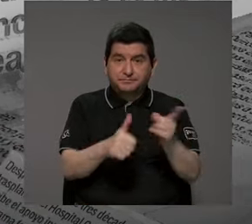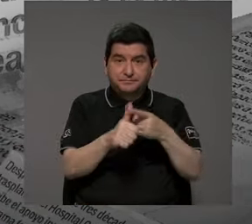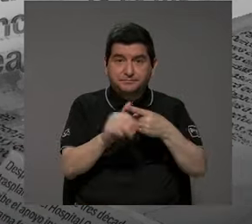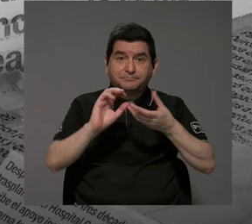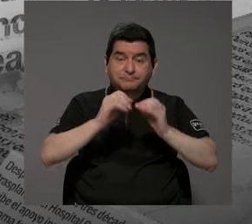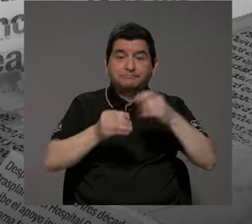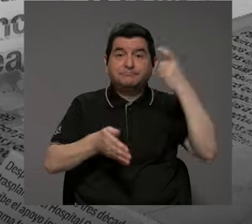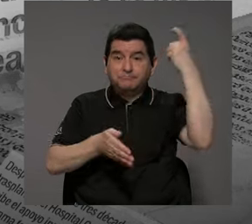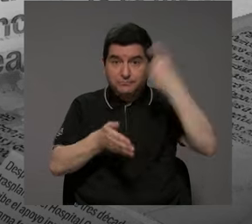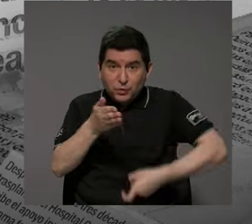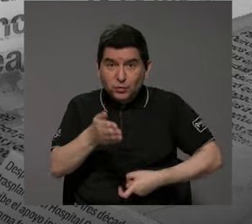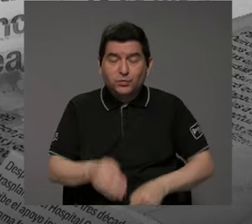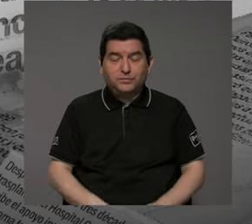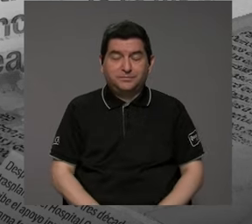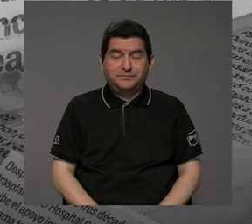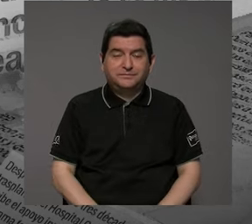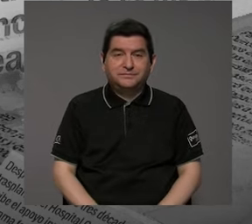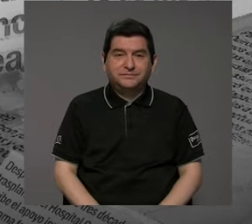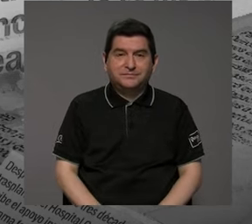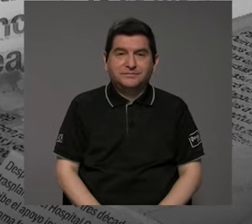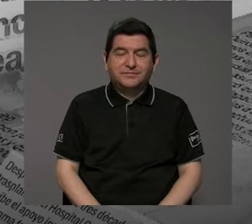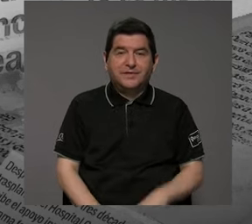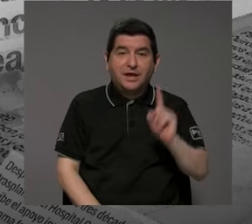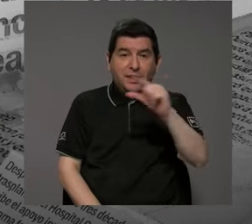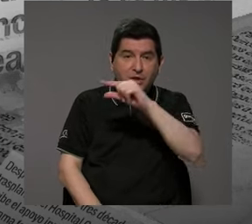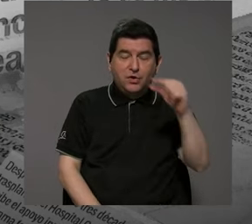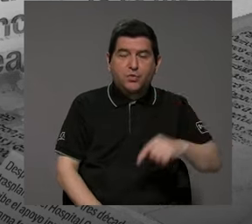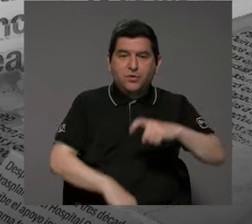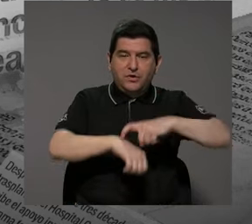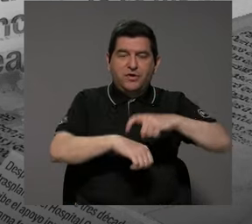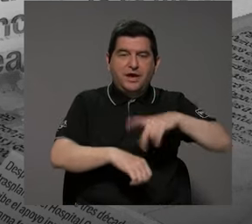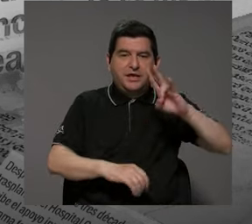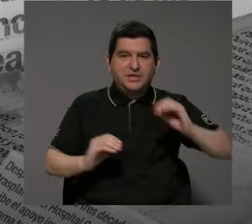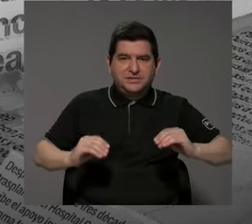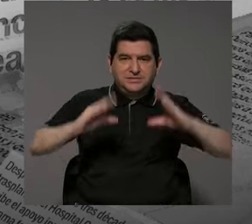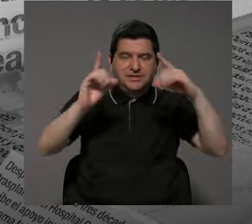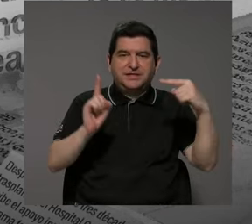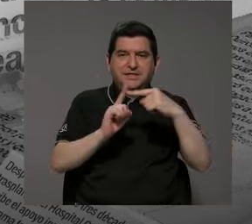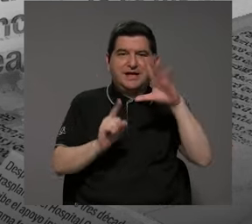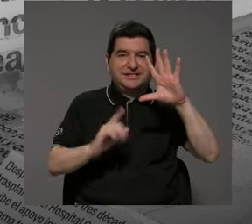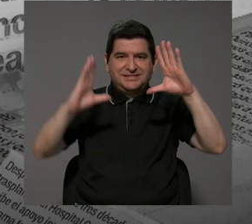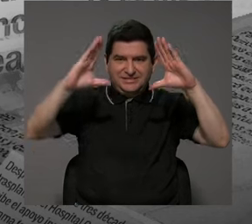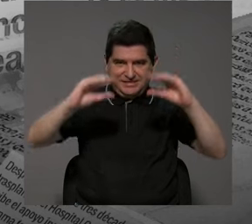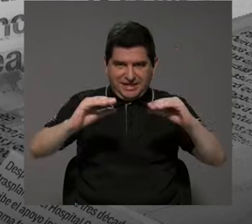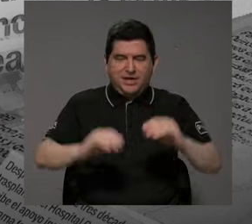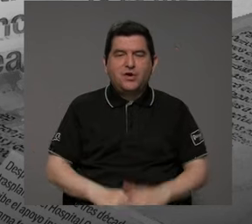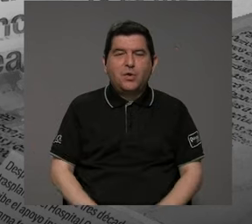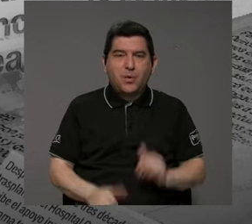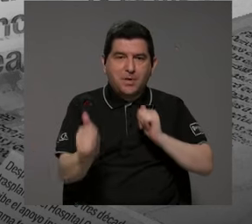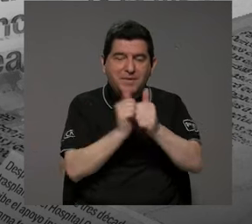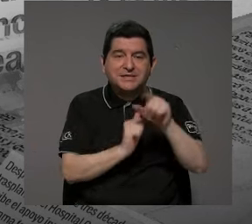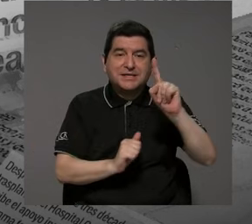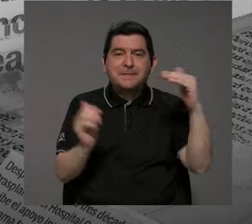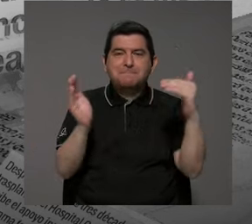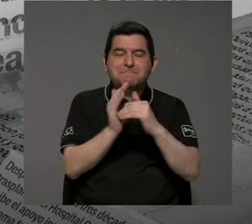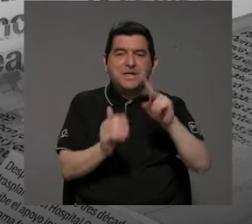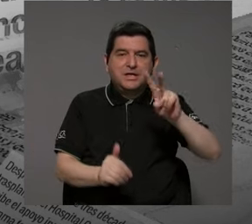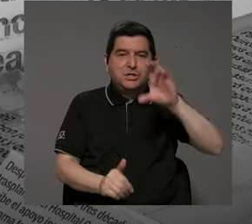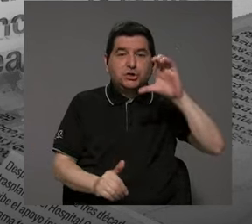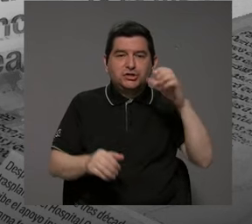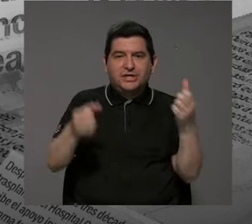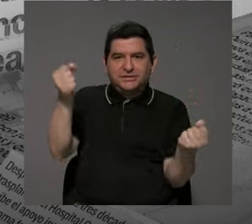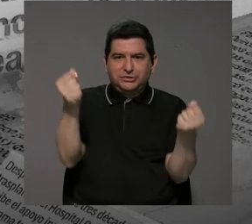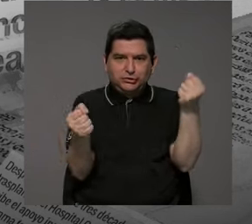duro sí que el dato duro es que por semana en horario de 7 de la mañana a 5 de la tarde por ahí circulan 100